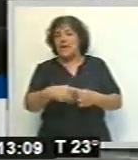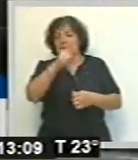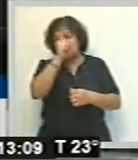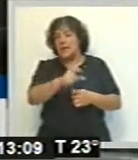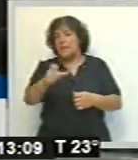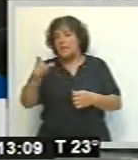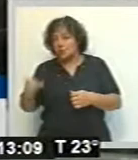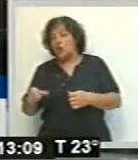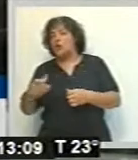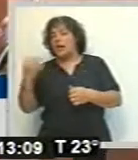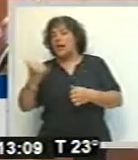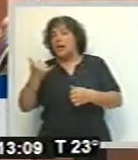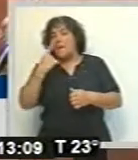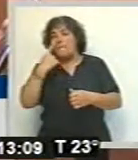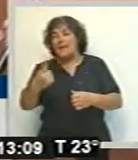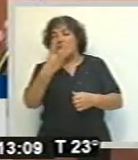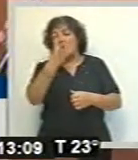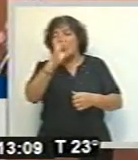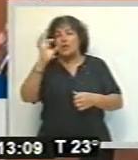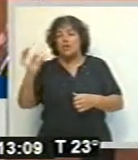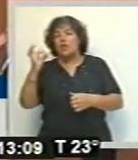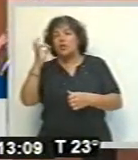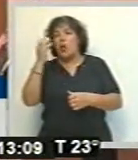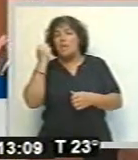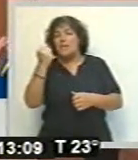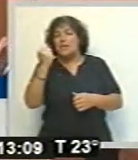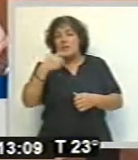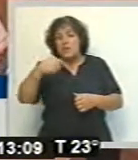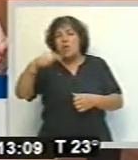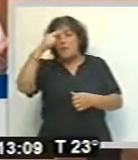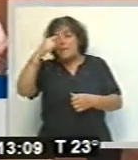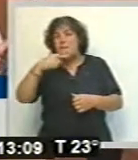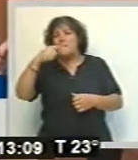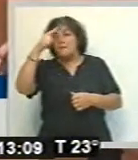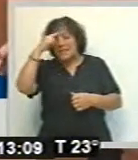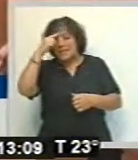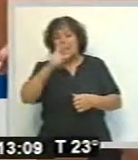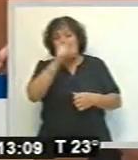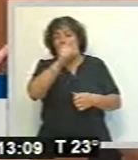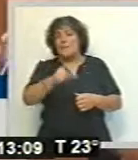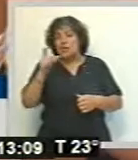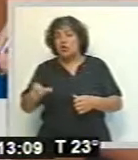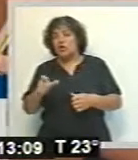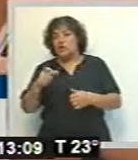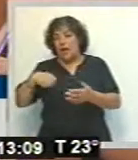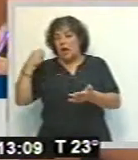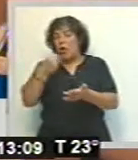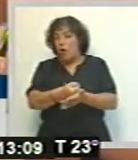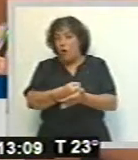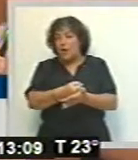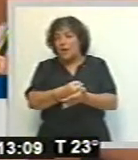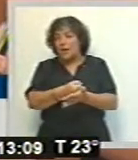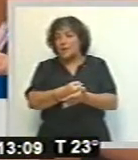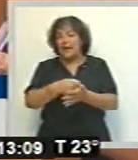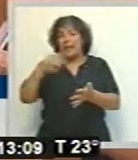que tienen 1.400 pesos por mes, los artistas más premiados de Salta, cobran 1.400 pesos por mes